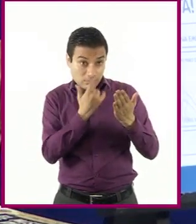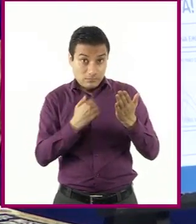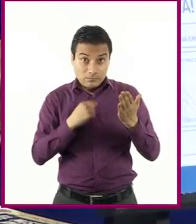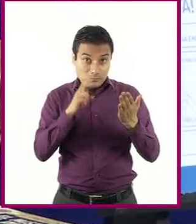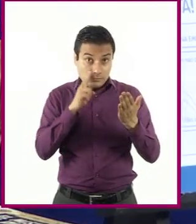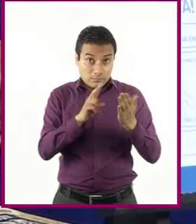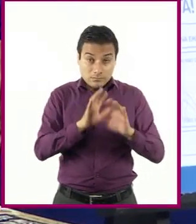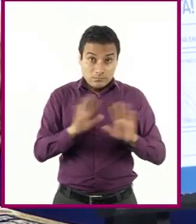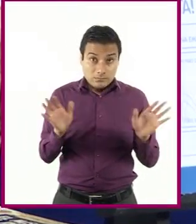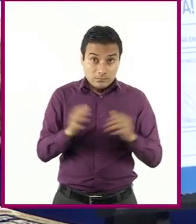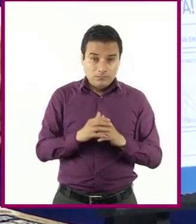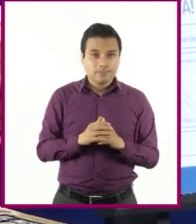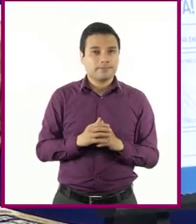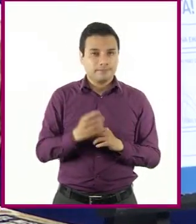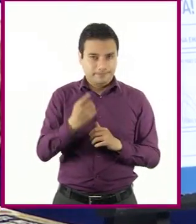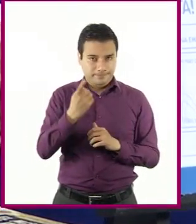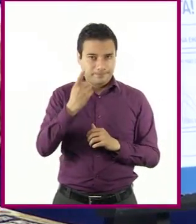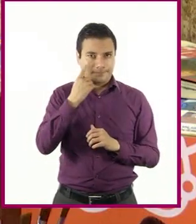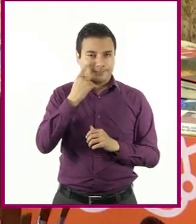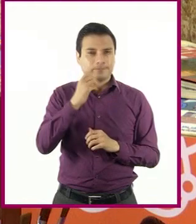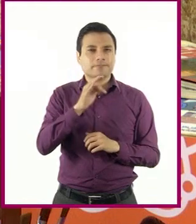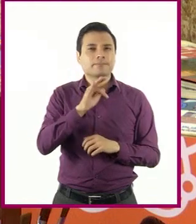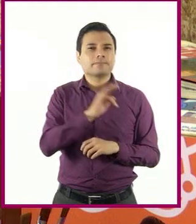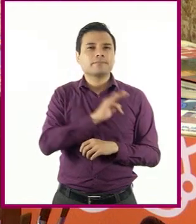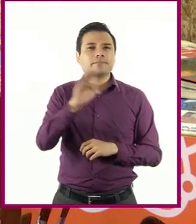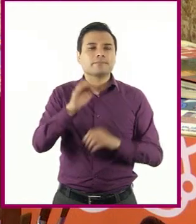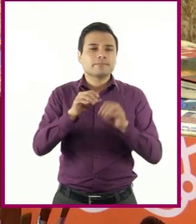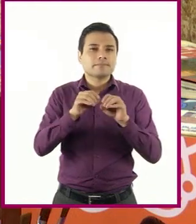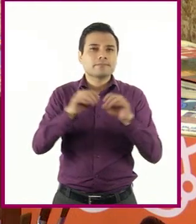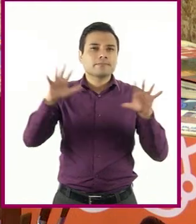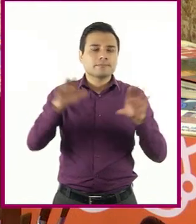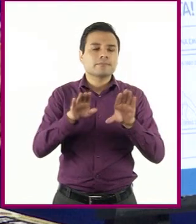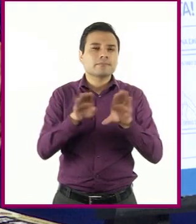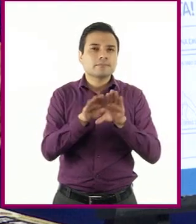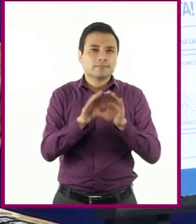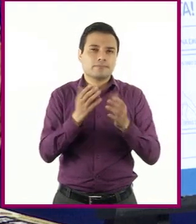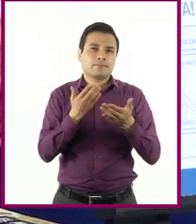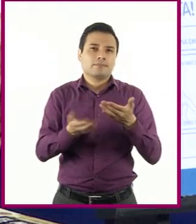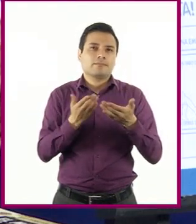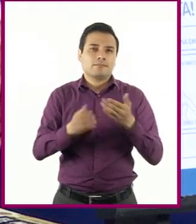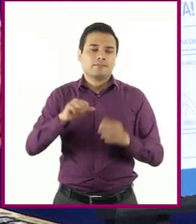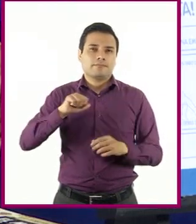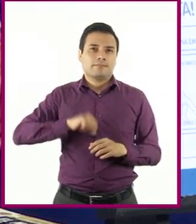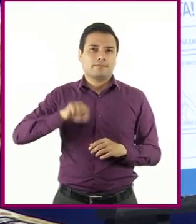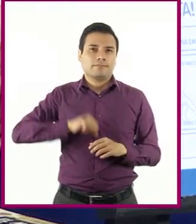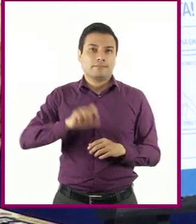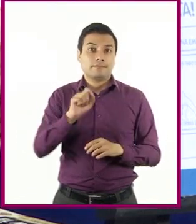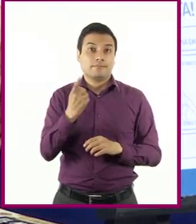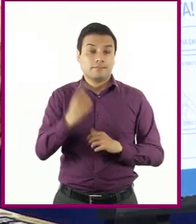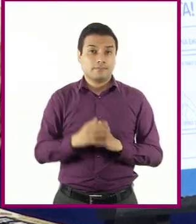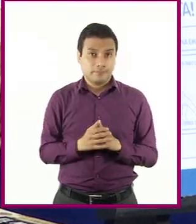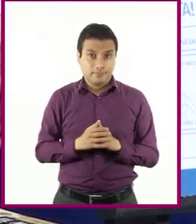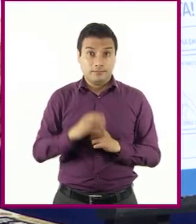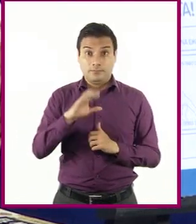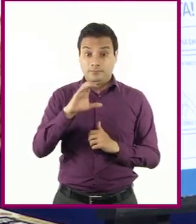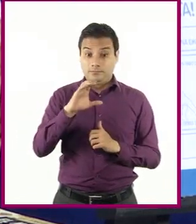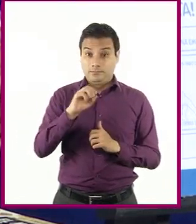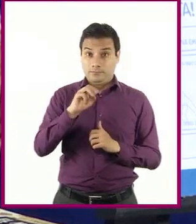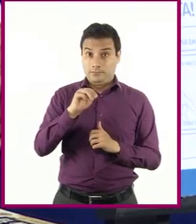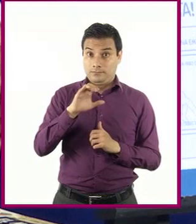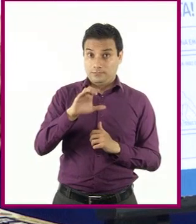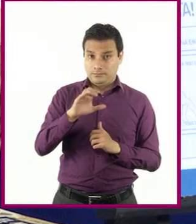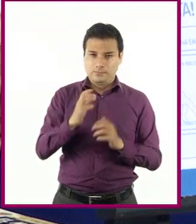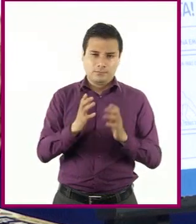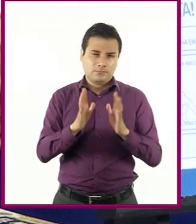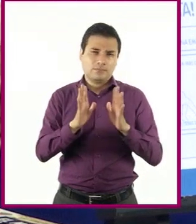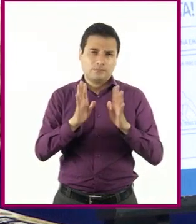Elena! Adivina qué más podemos hacer. En el siglo XXI, los cómics evolucionaron y se convirtieron en